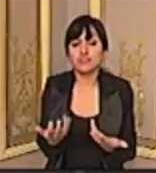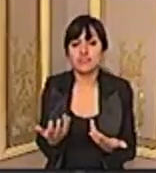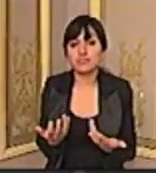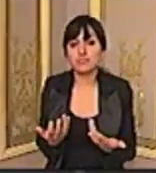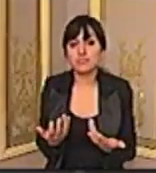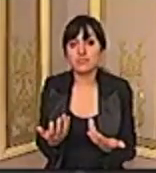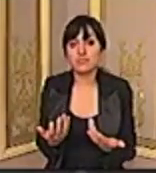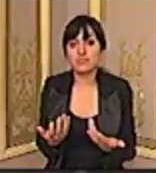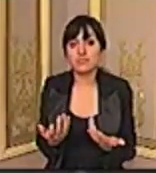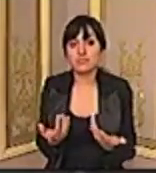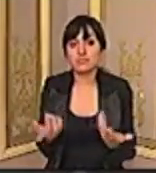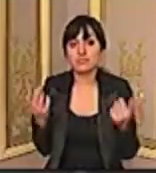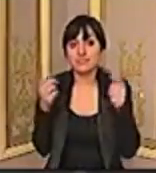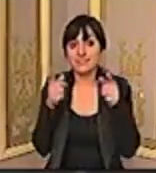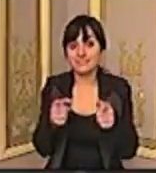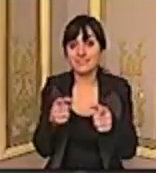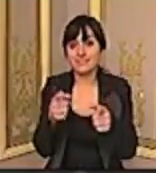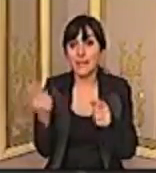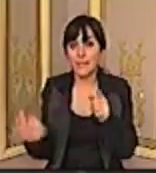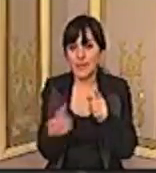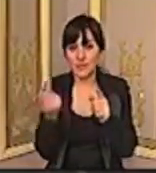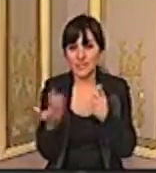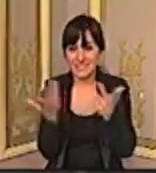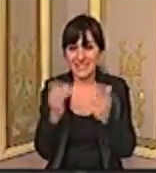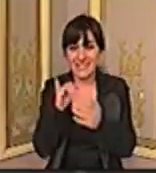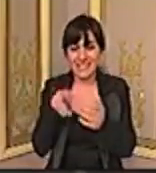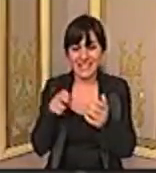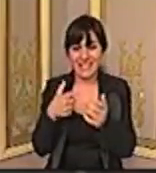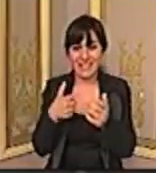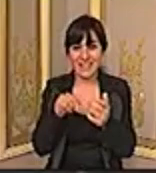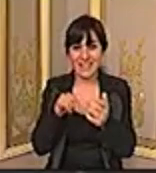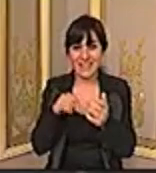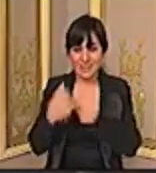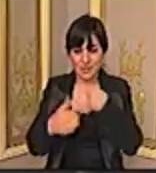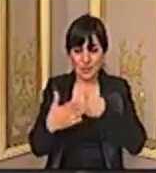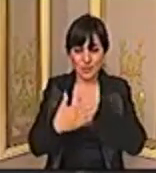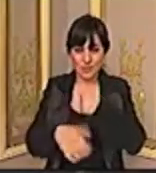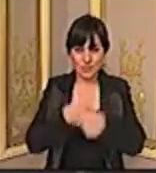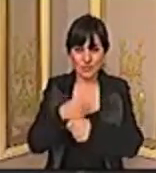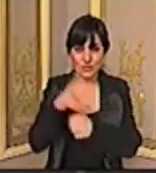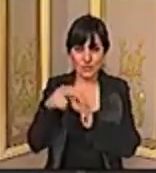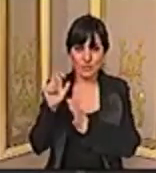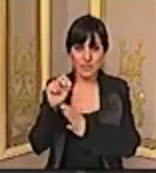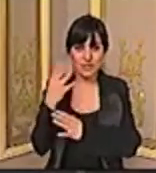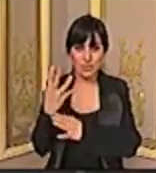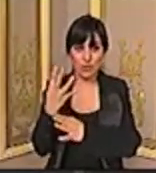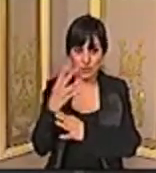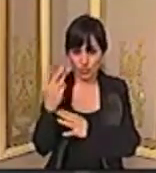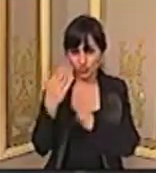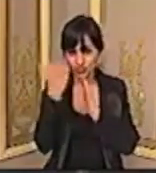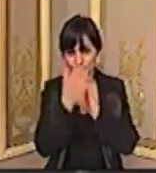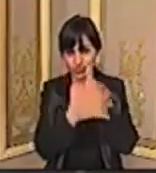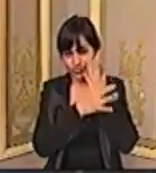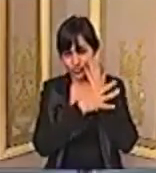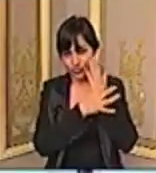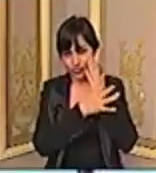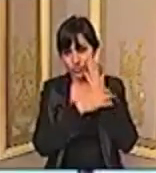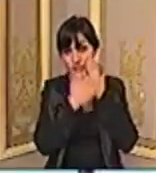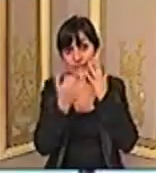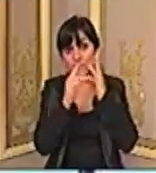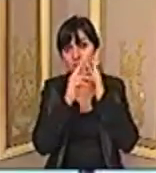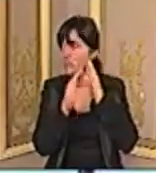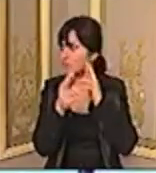en la encuesta que va a ser INEGI en el 2024 y que se dan resultados en el 2025